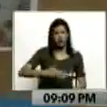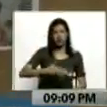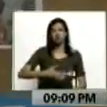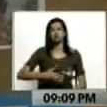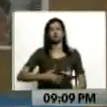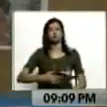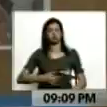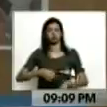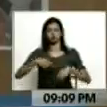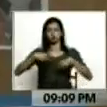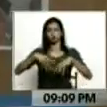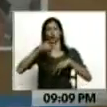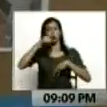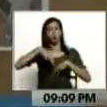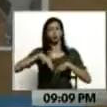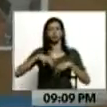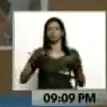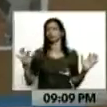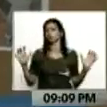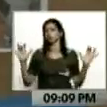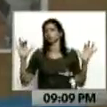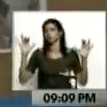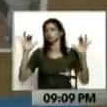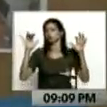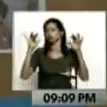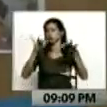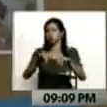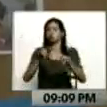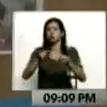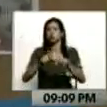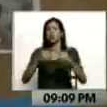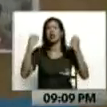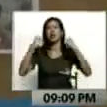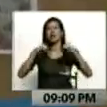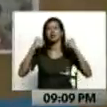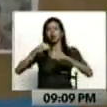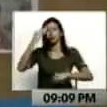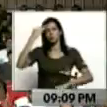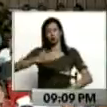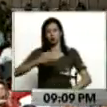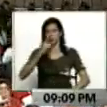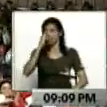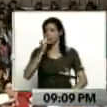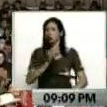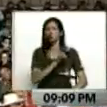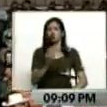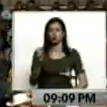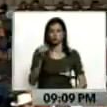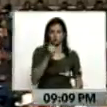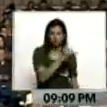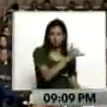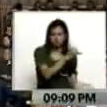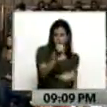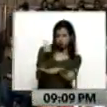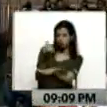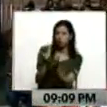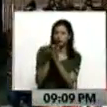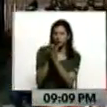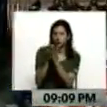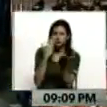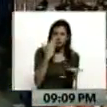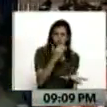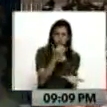civiles y militares marcharon hacia la arrinconada como parte del ejercicio Zamora 200 mete mete la luz aquí